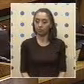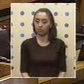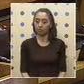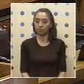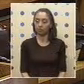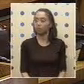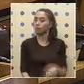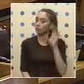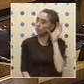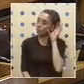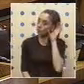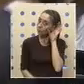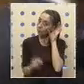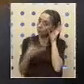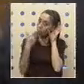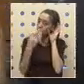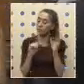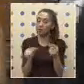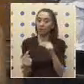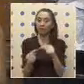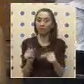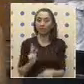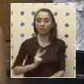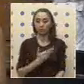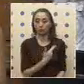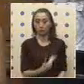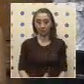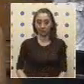Escuchando este debate, señor presidente,